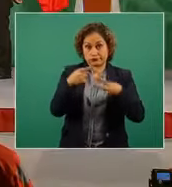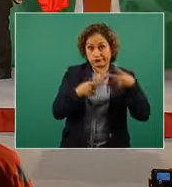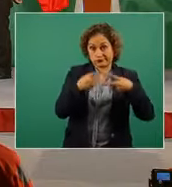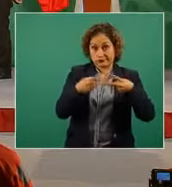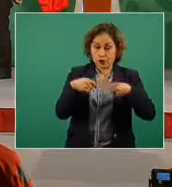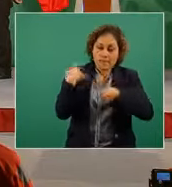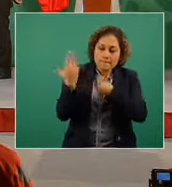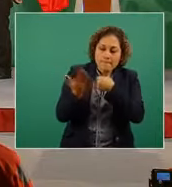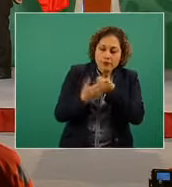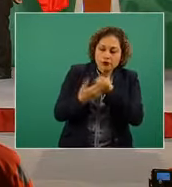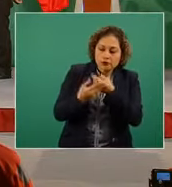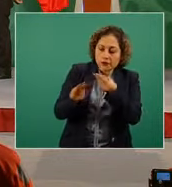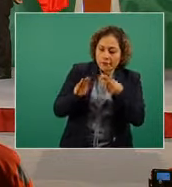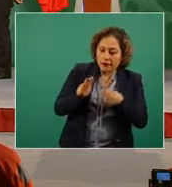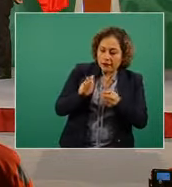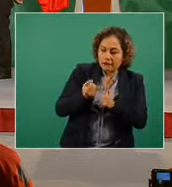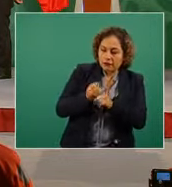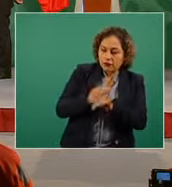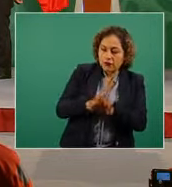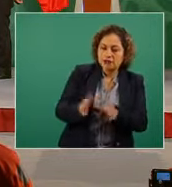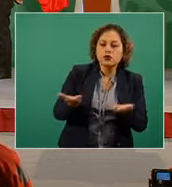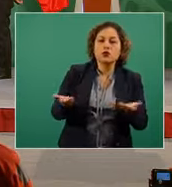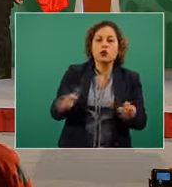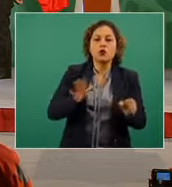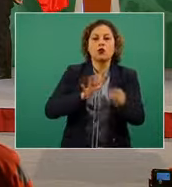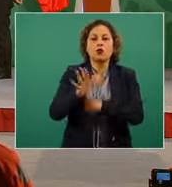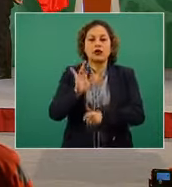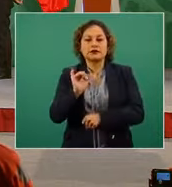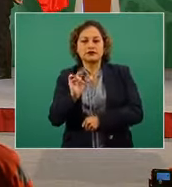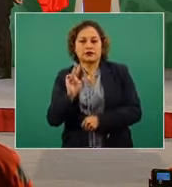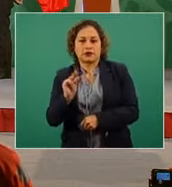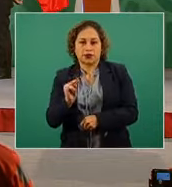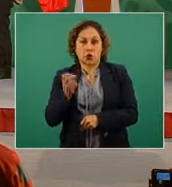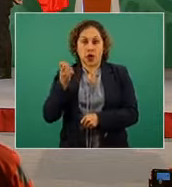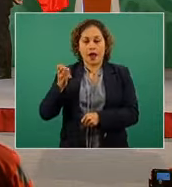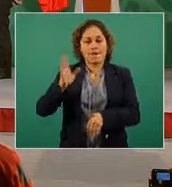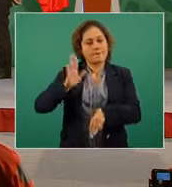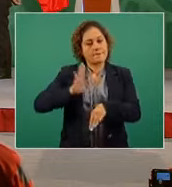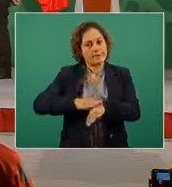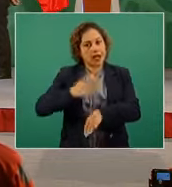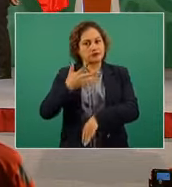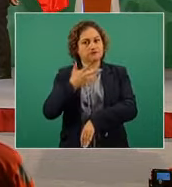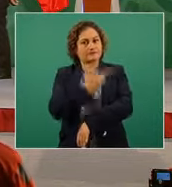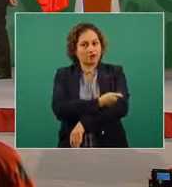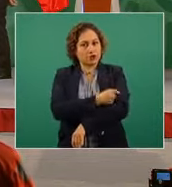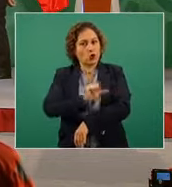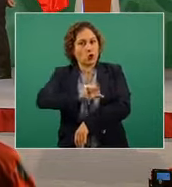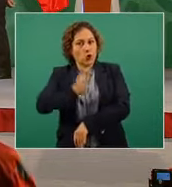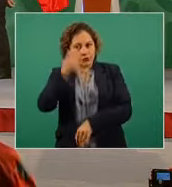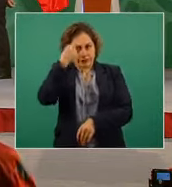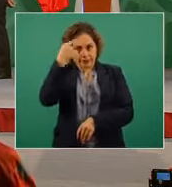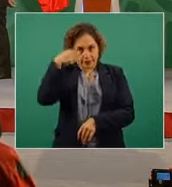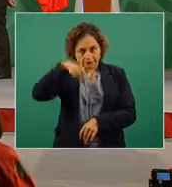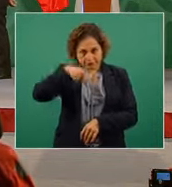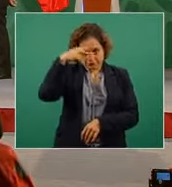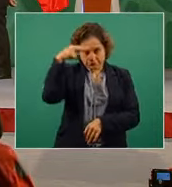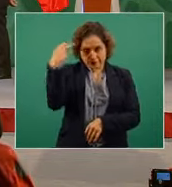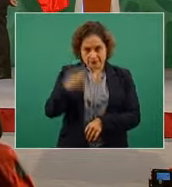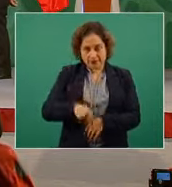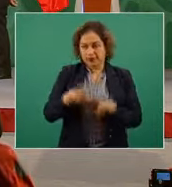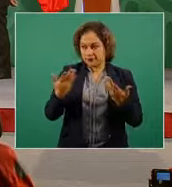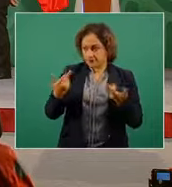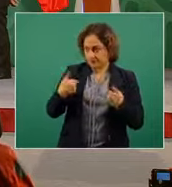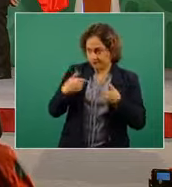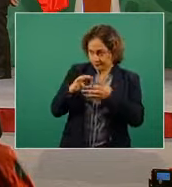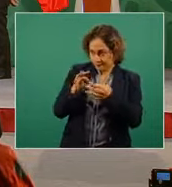informando qué resultados obtuvieron. Son más opciones para México. Resumen, señor presidente, con la carta que usted recibió de